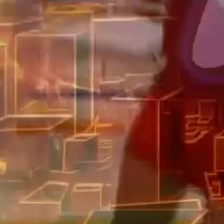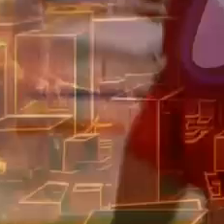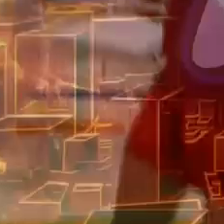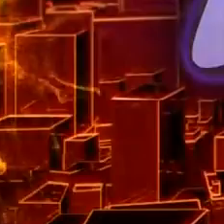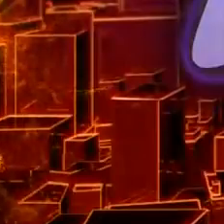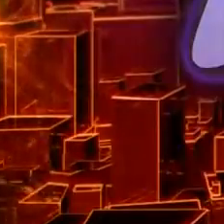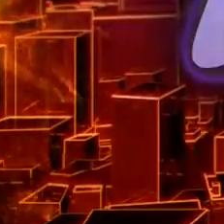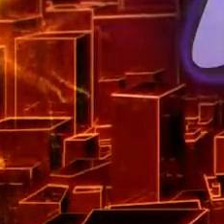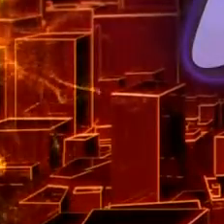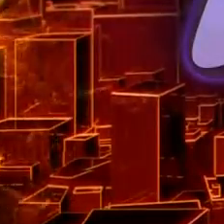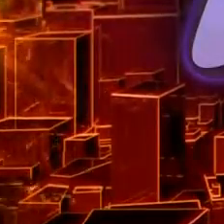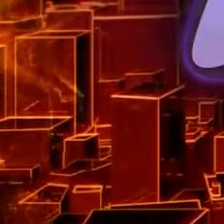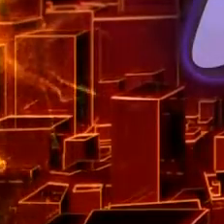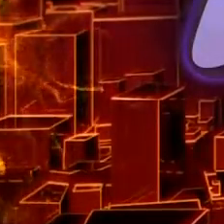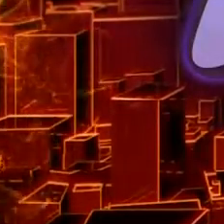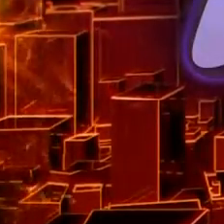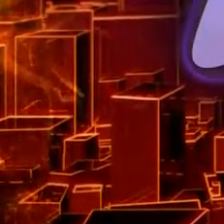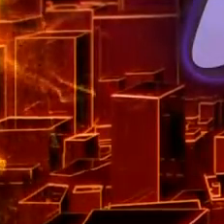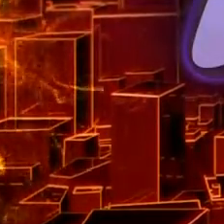te recuerdas perdonar.